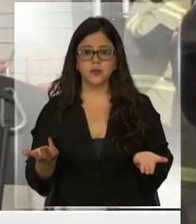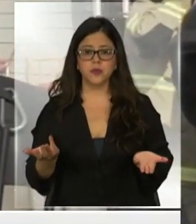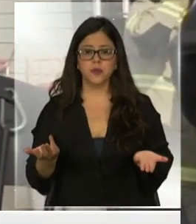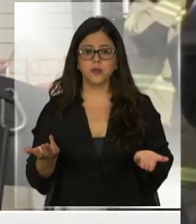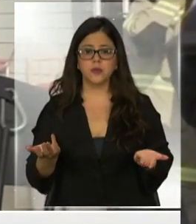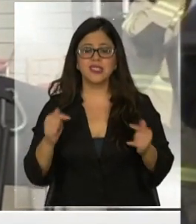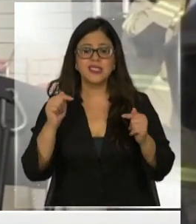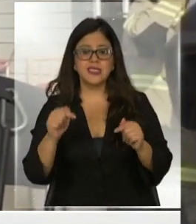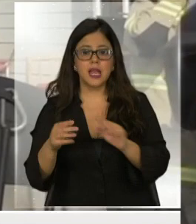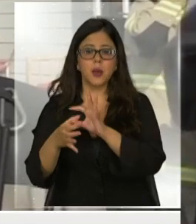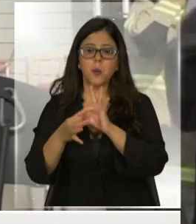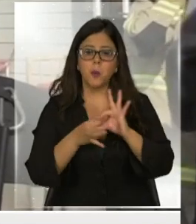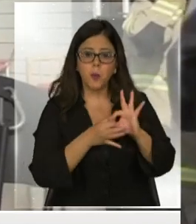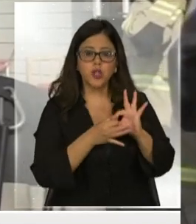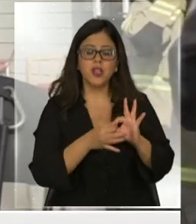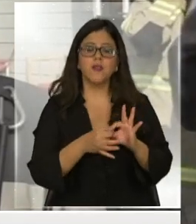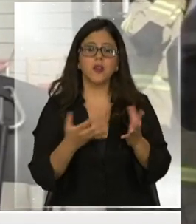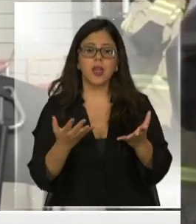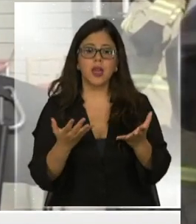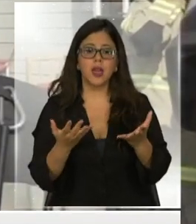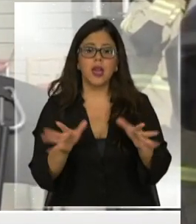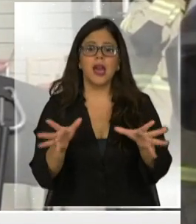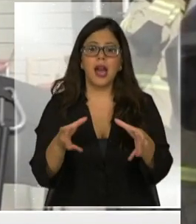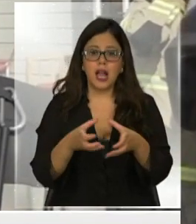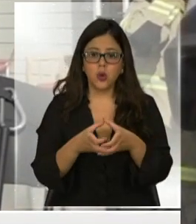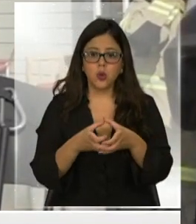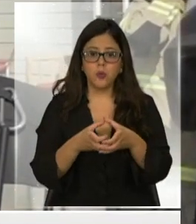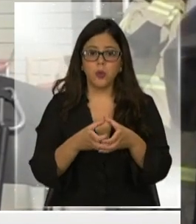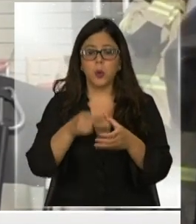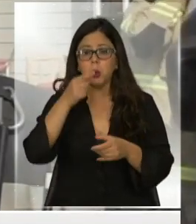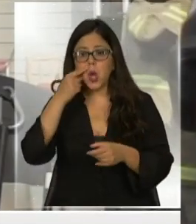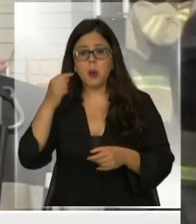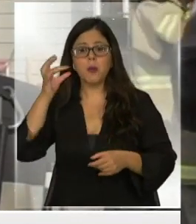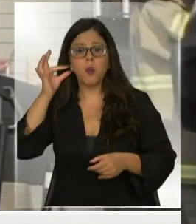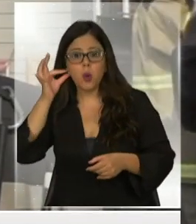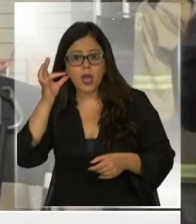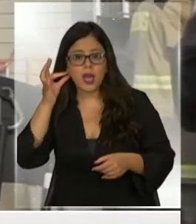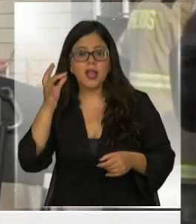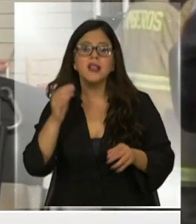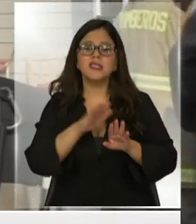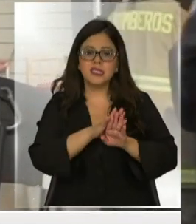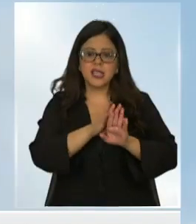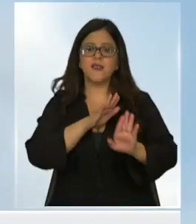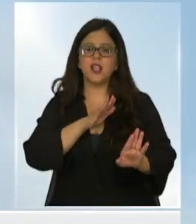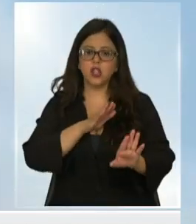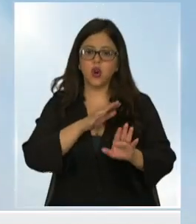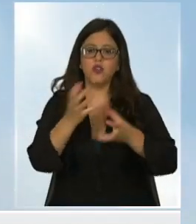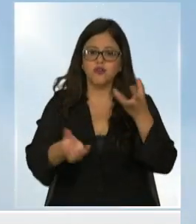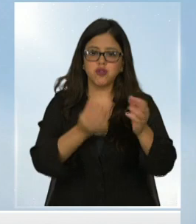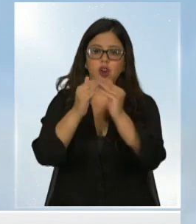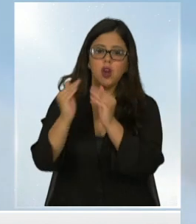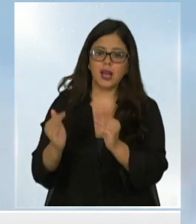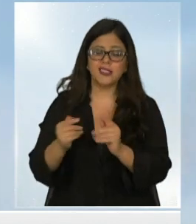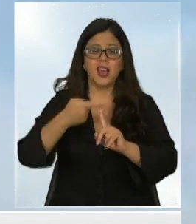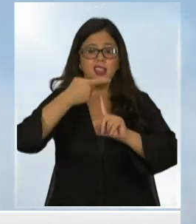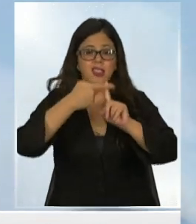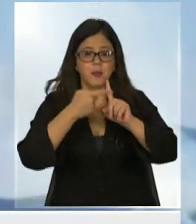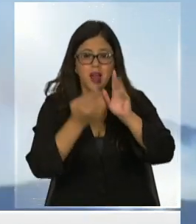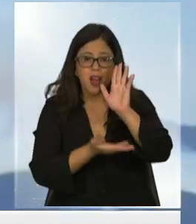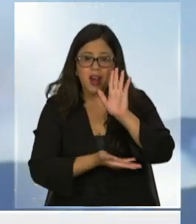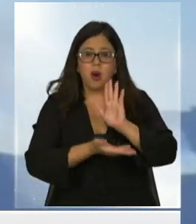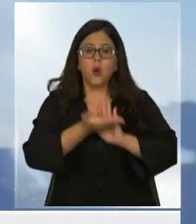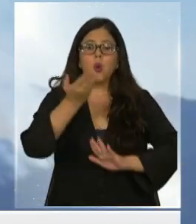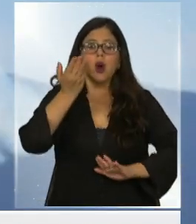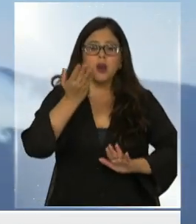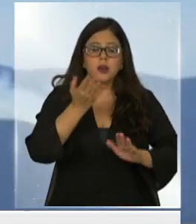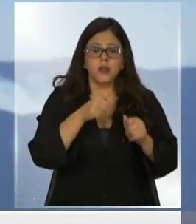Gracias a las maniobras de extinción y al trabajo de mi hombre y mujeres, no se logró quemar ninguna propiedad. Las altas temperaturas se mantendrán